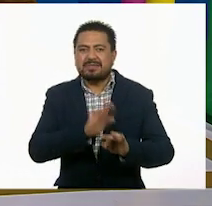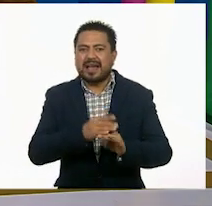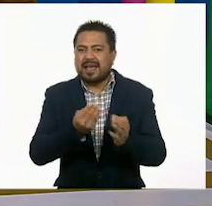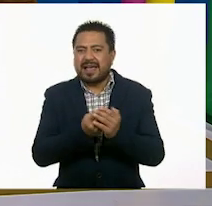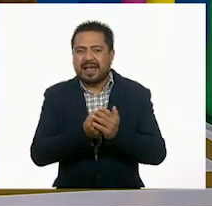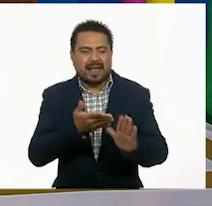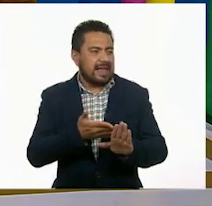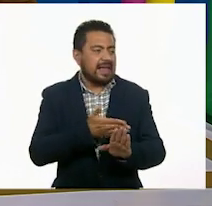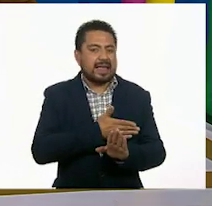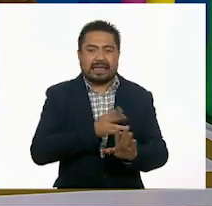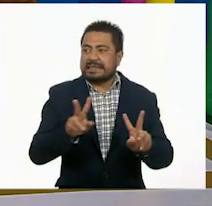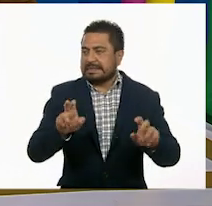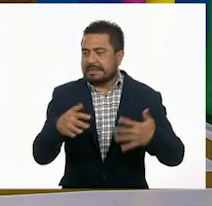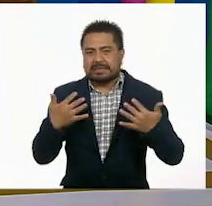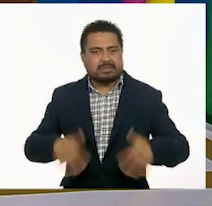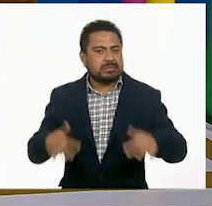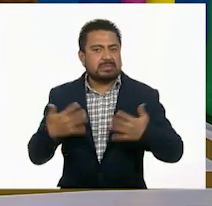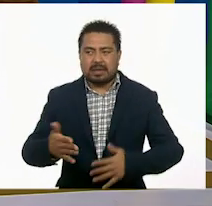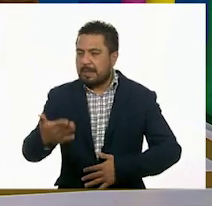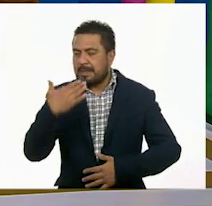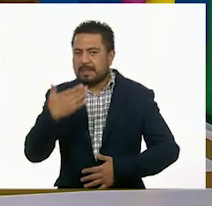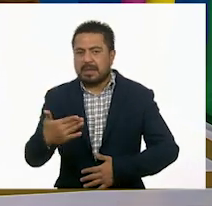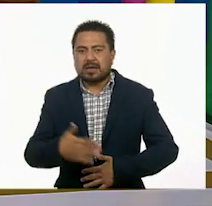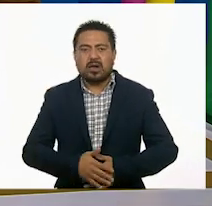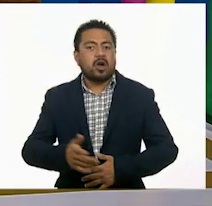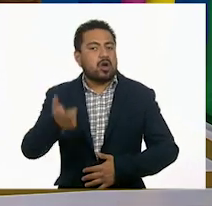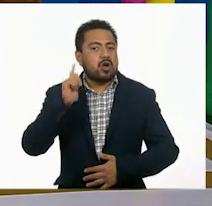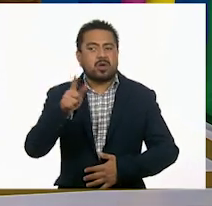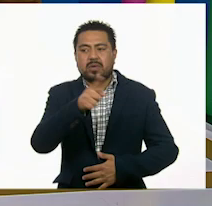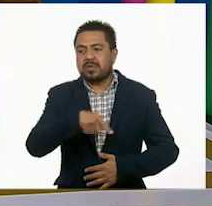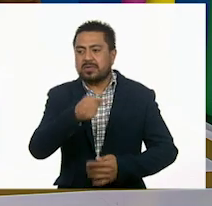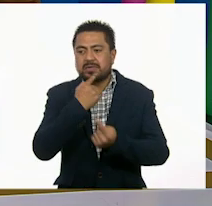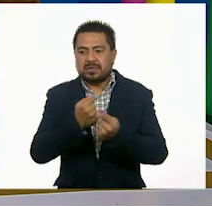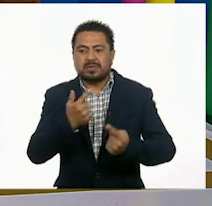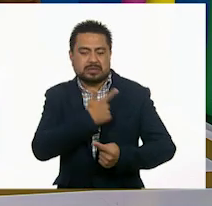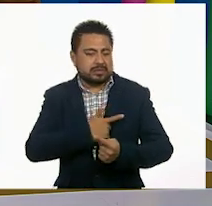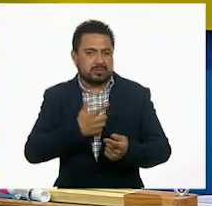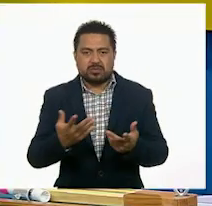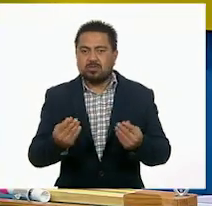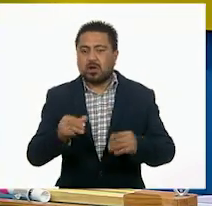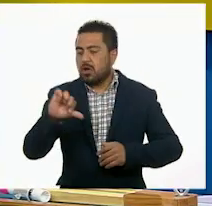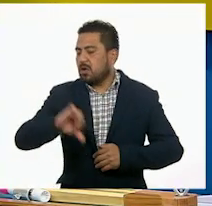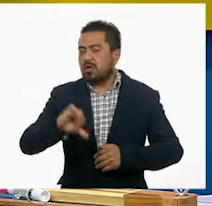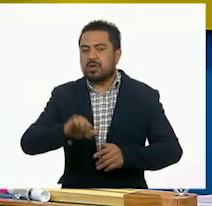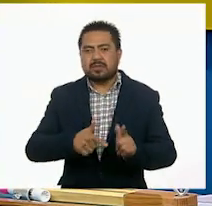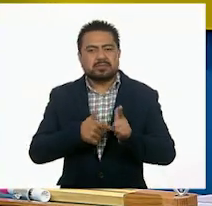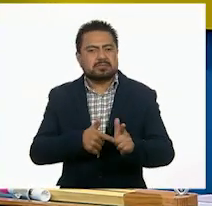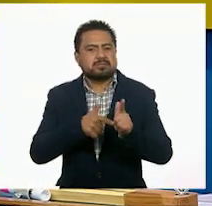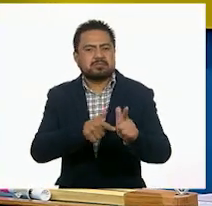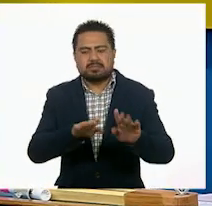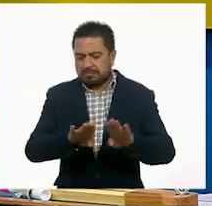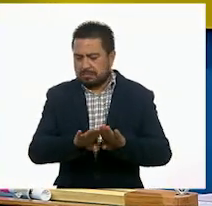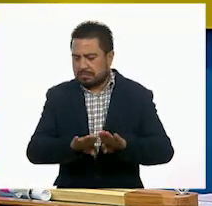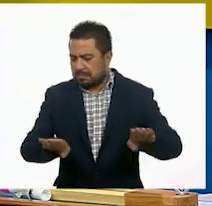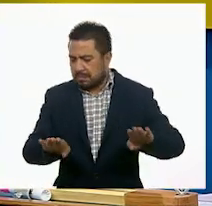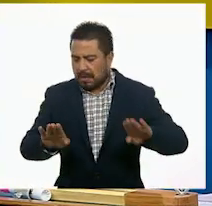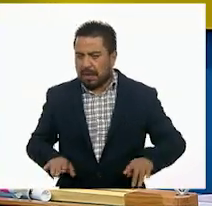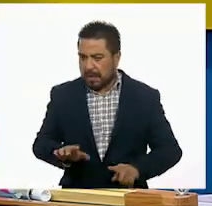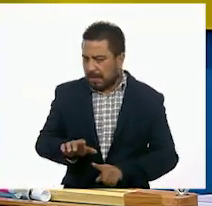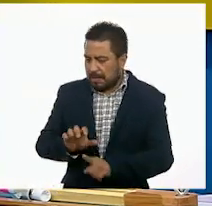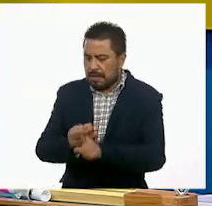clase pasada. Está bueno el tema, está bueno, ¿eh? Mucho. Y espero que a nuestros niños también les guste mucho. Hoy vamos a seguir midiendo, vamos a